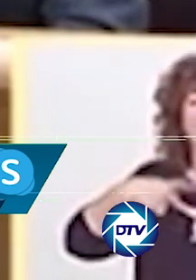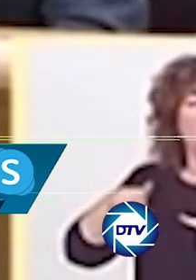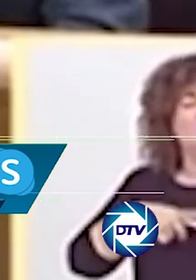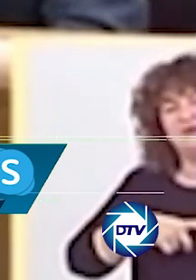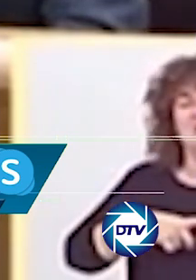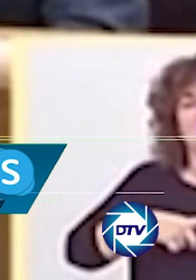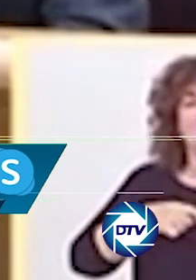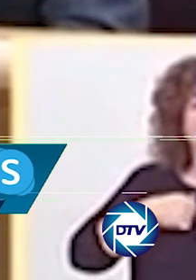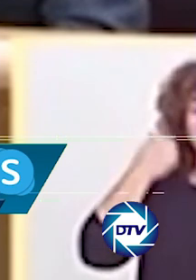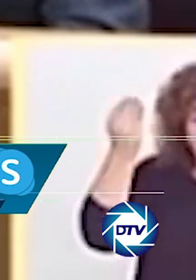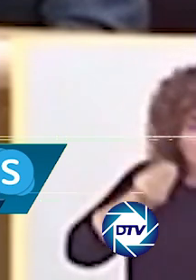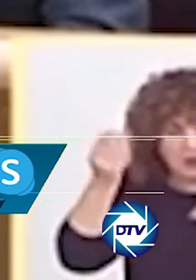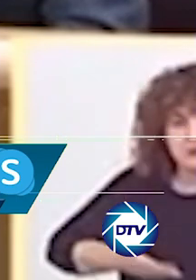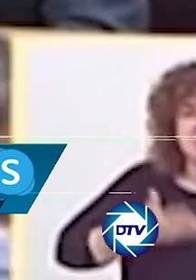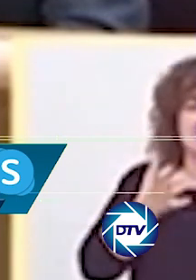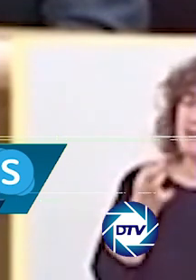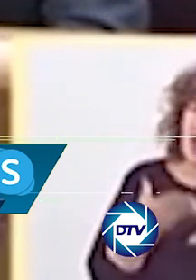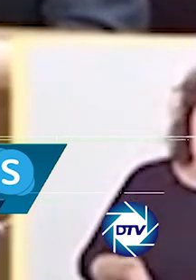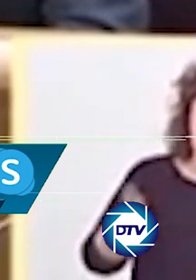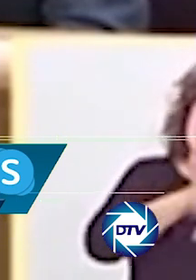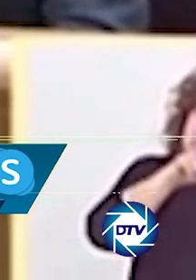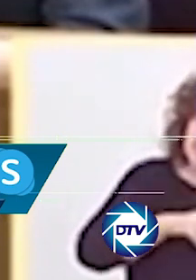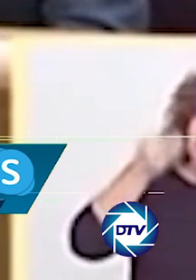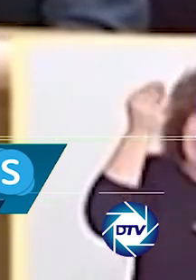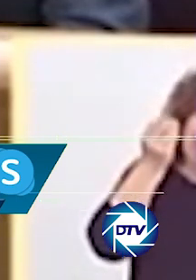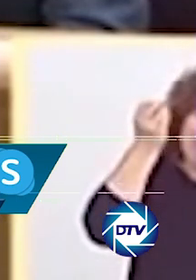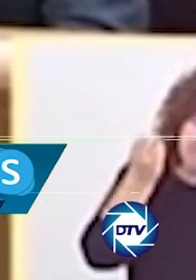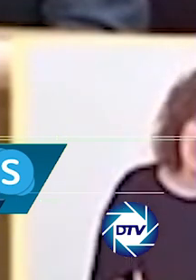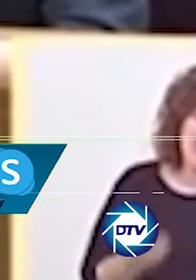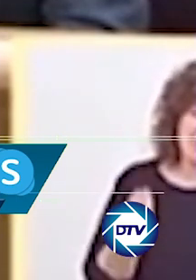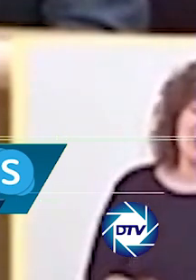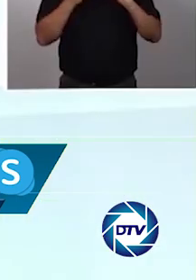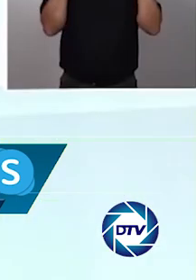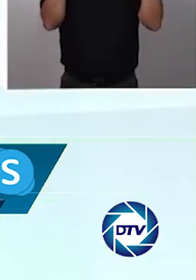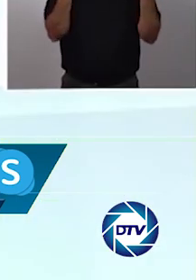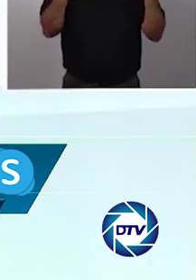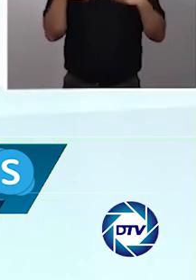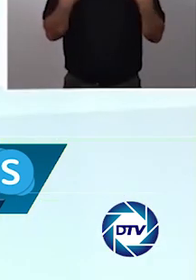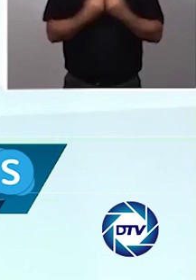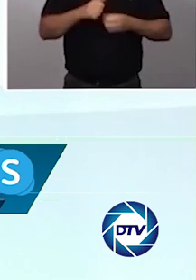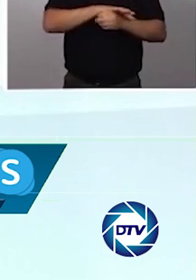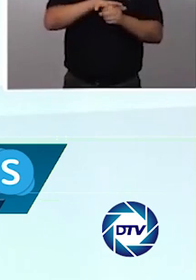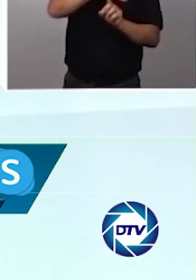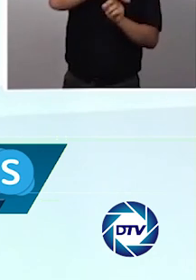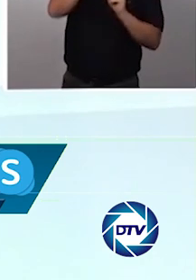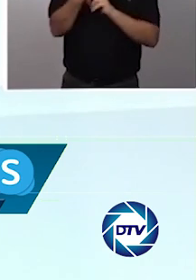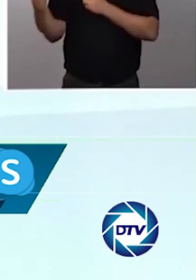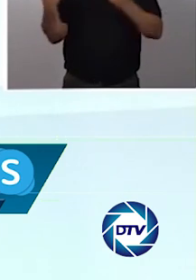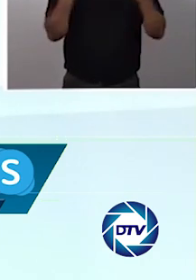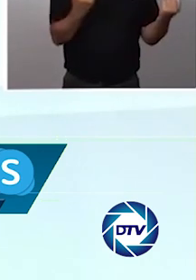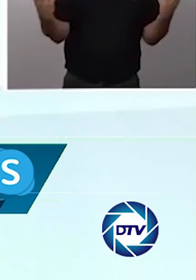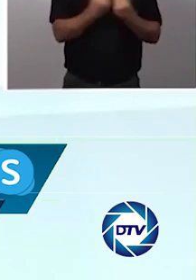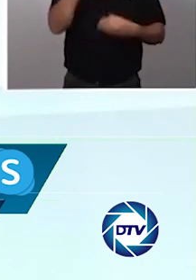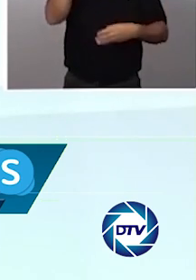muertos aunque hierven hundiendo países países ricos y hundiendo los en la miseria y donde la gente come